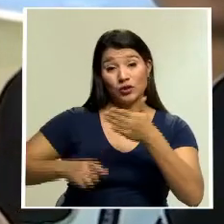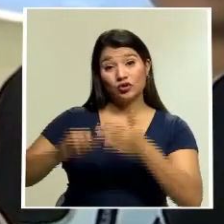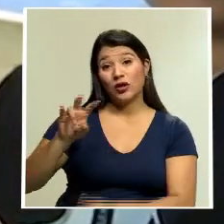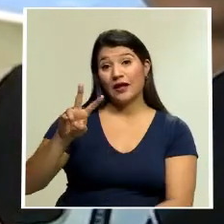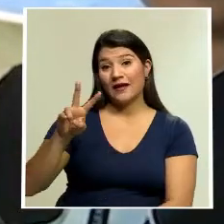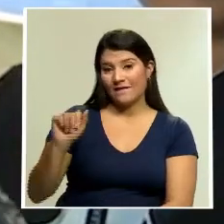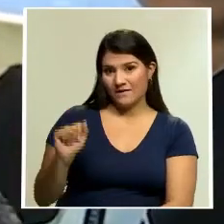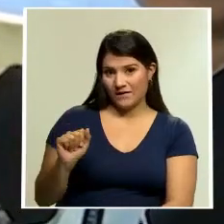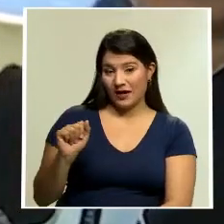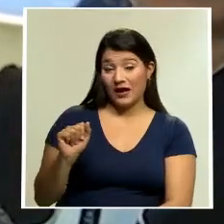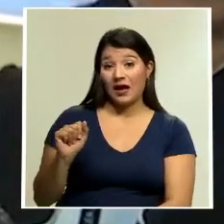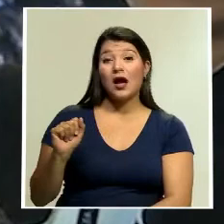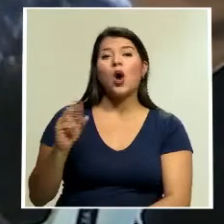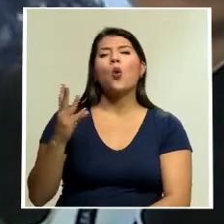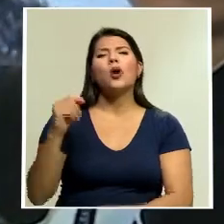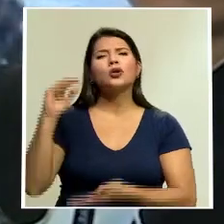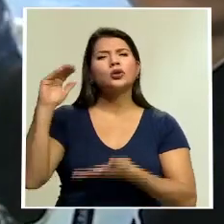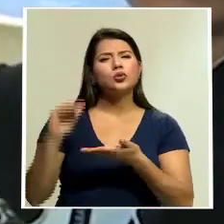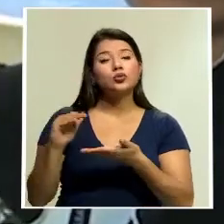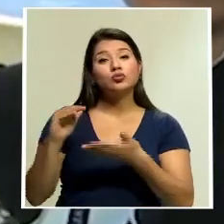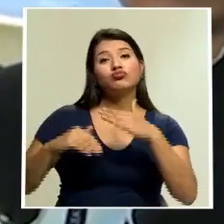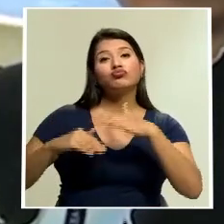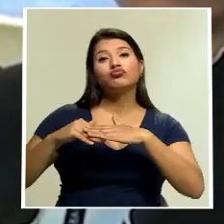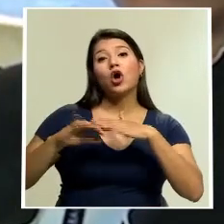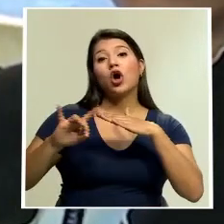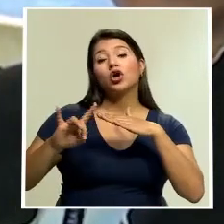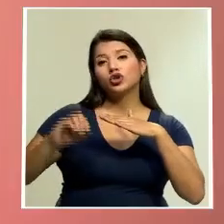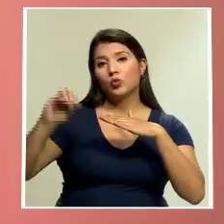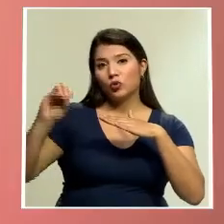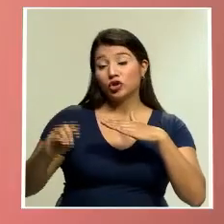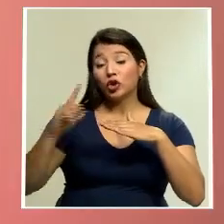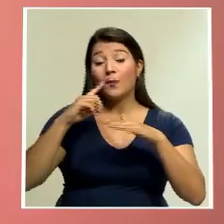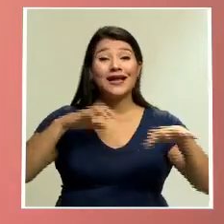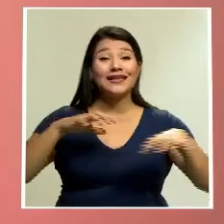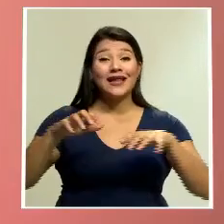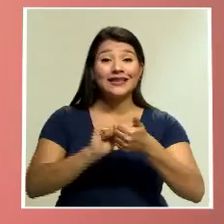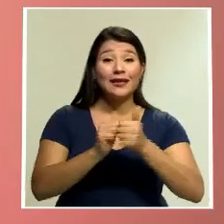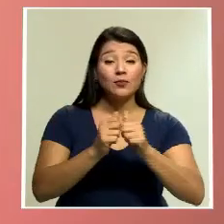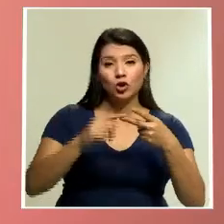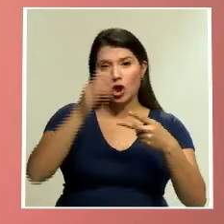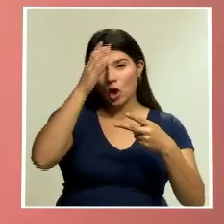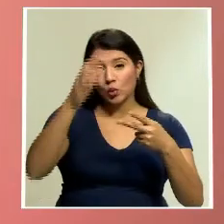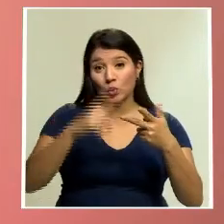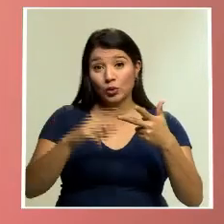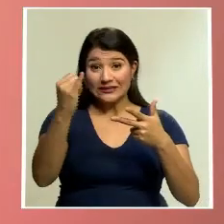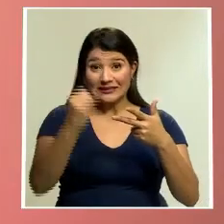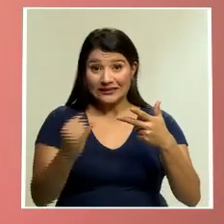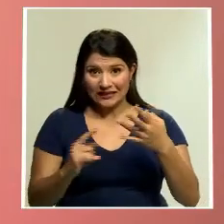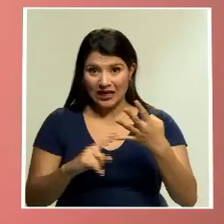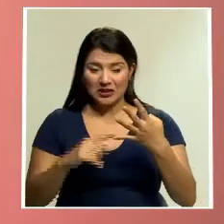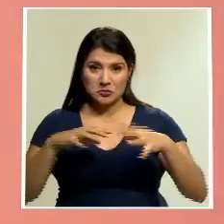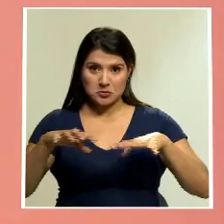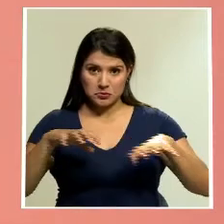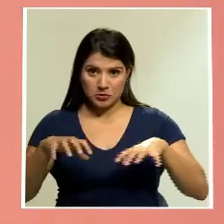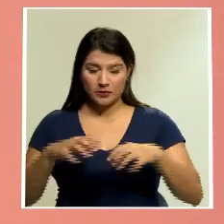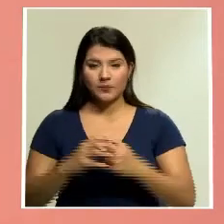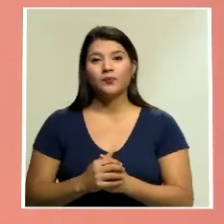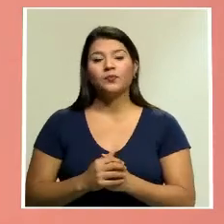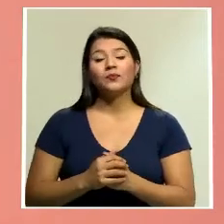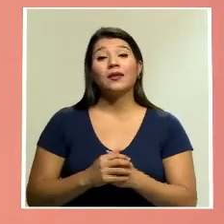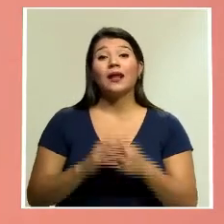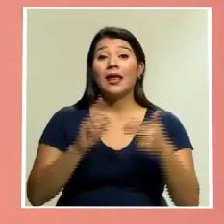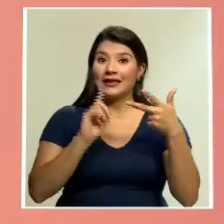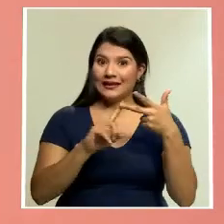agregado IVA, hasta el 8% para eventos deportivos, culturales, artísticos y de espectáculos. Un tercer